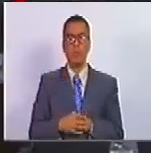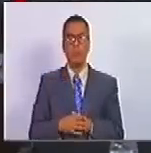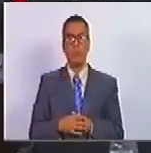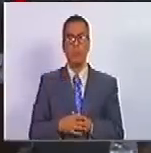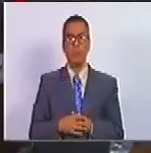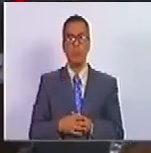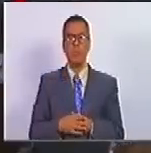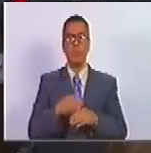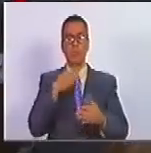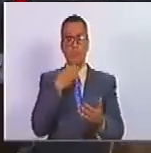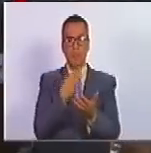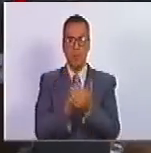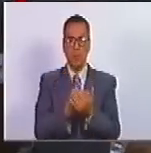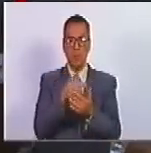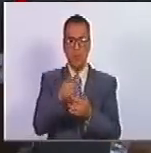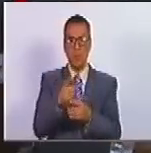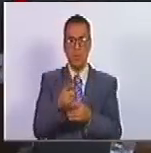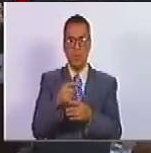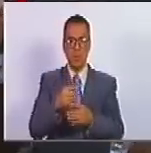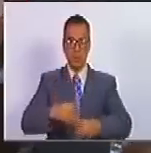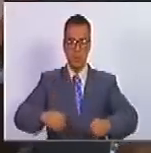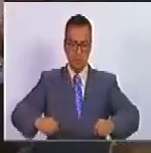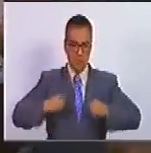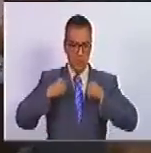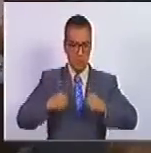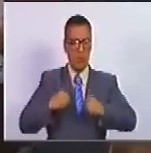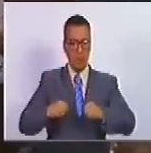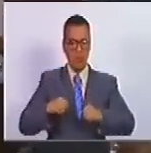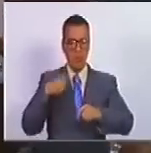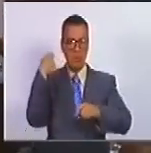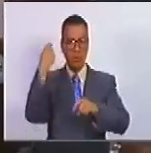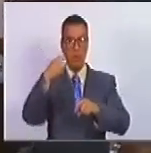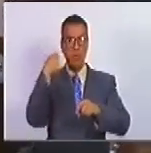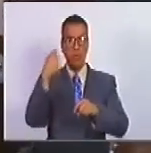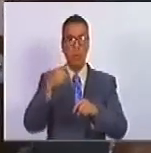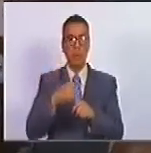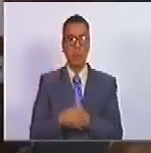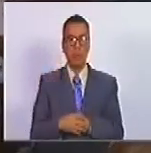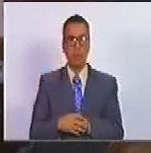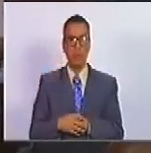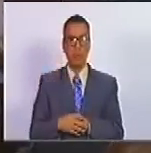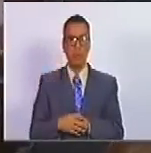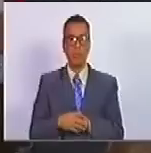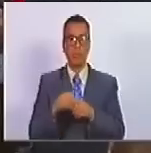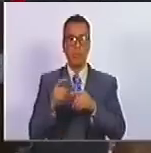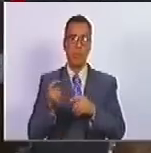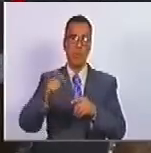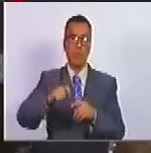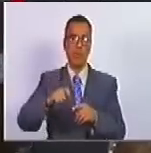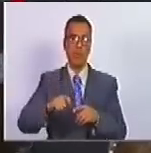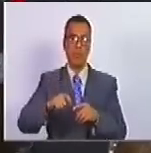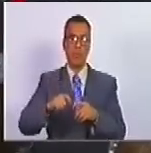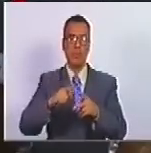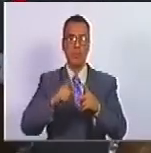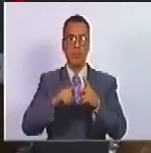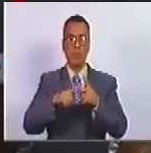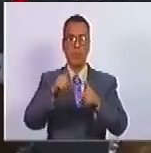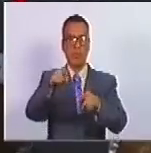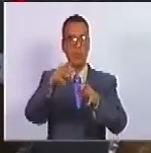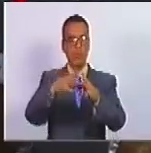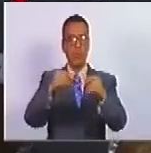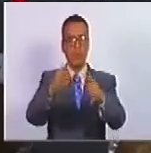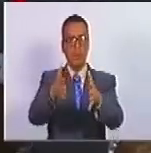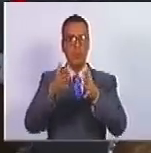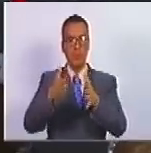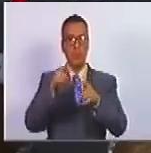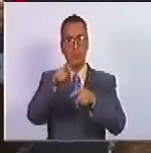que gracias a los bravos y centauros y llaneros de Apure, en la más rutilante victoria